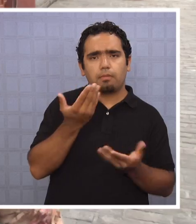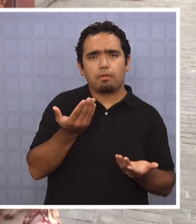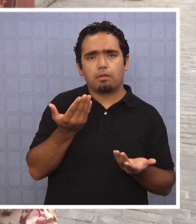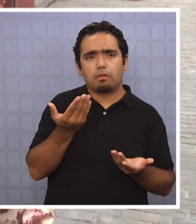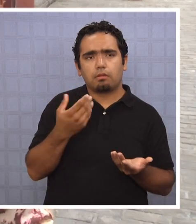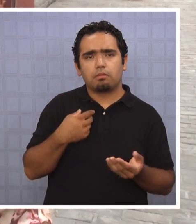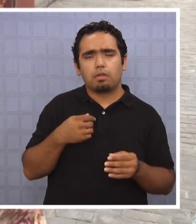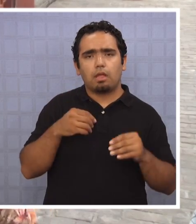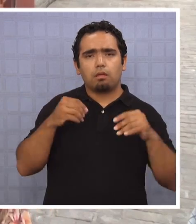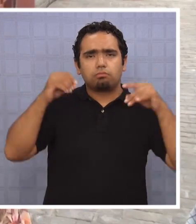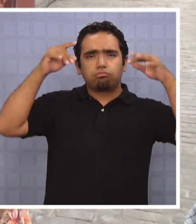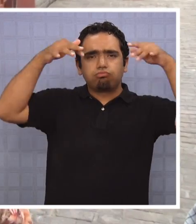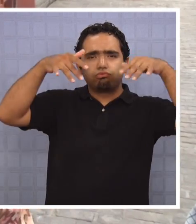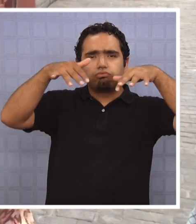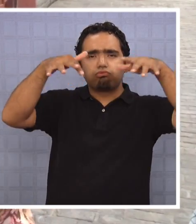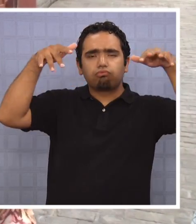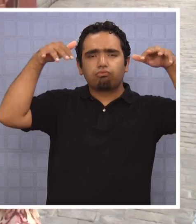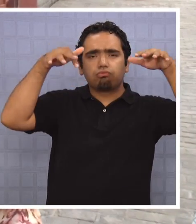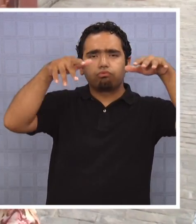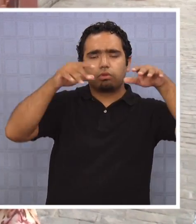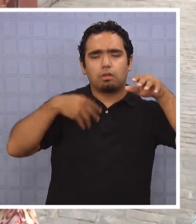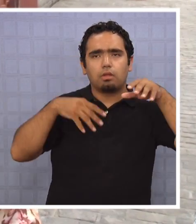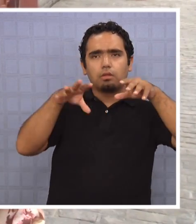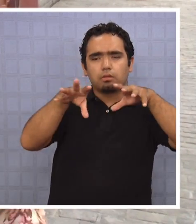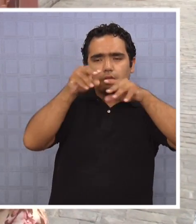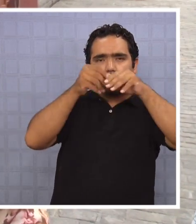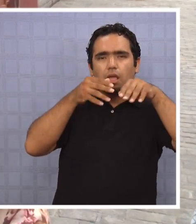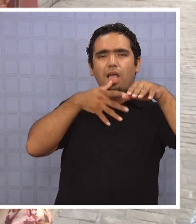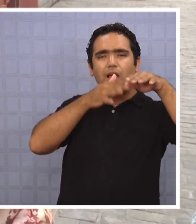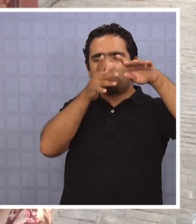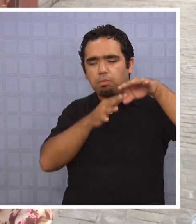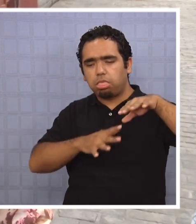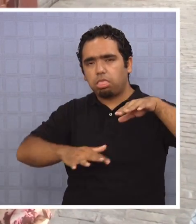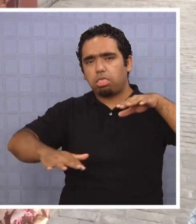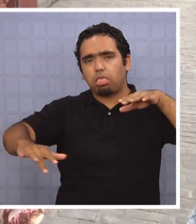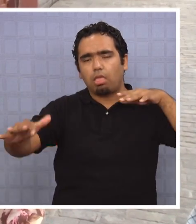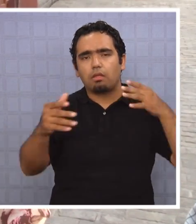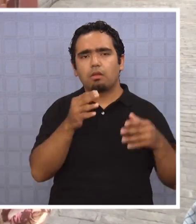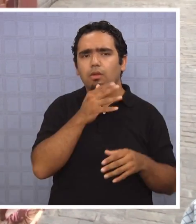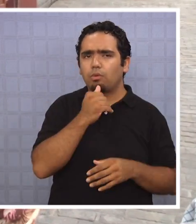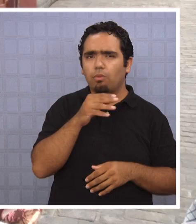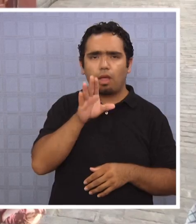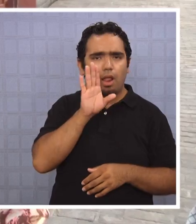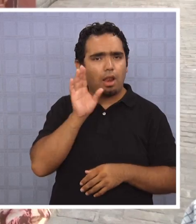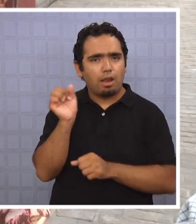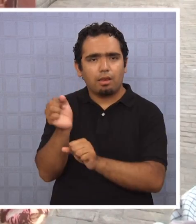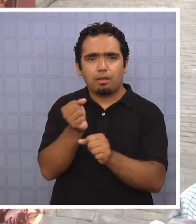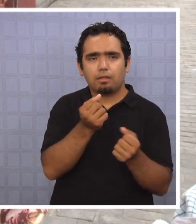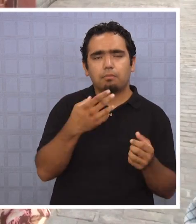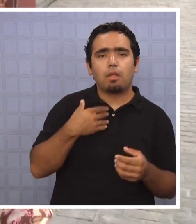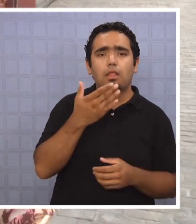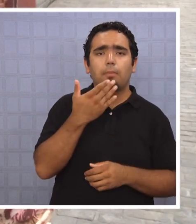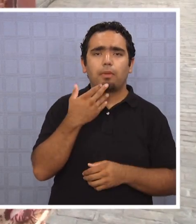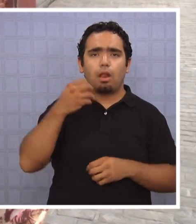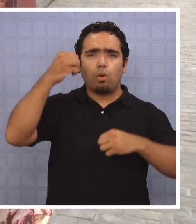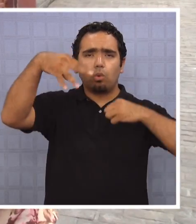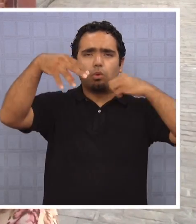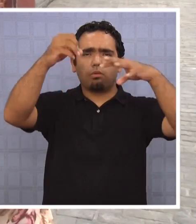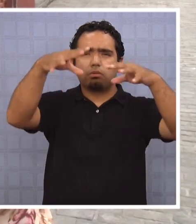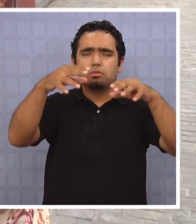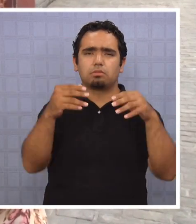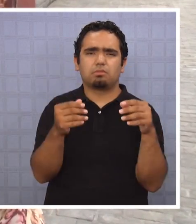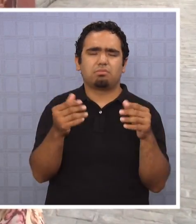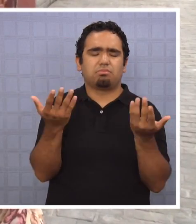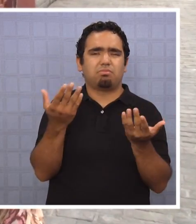del alcantarillado, o sea, del aire acondicionado, corre por la calle, no hay un aseo. La luminosidad de la calle